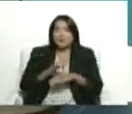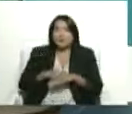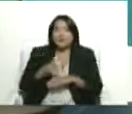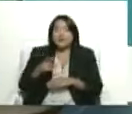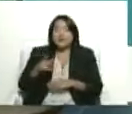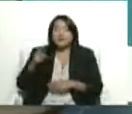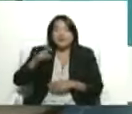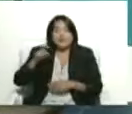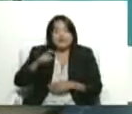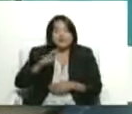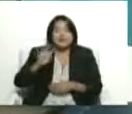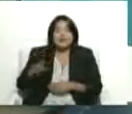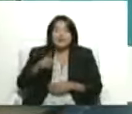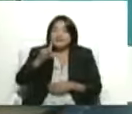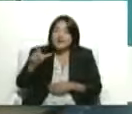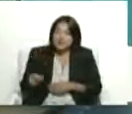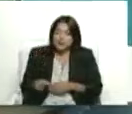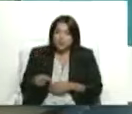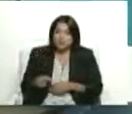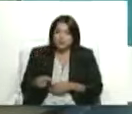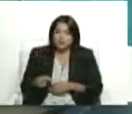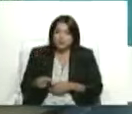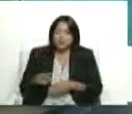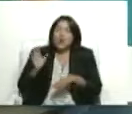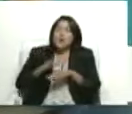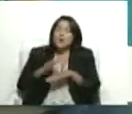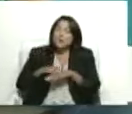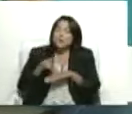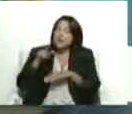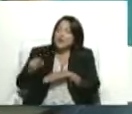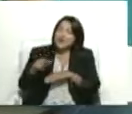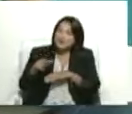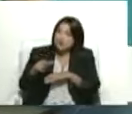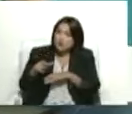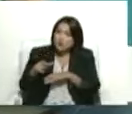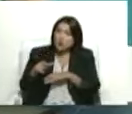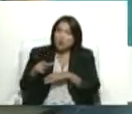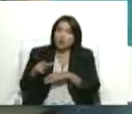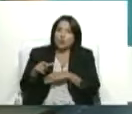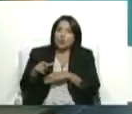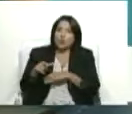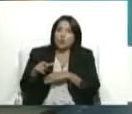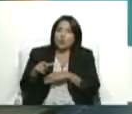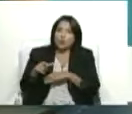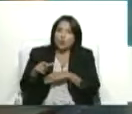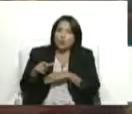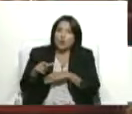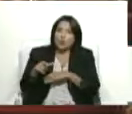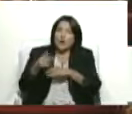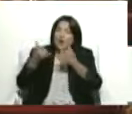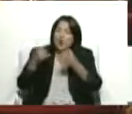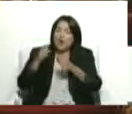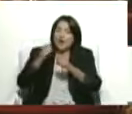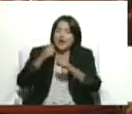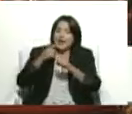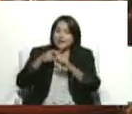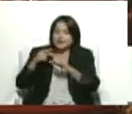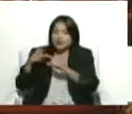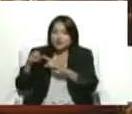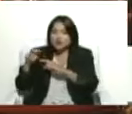referéndum. El referéndum que responde a este incremento de la ofensiva que lanzó la ExxonMobil a partir de